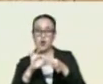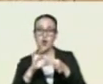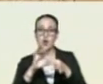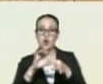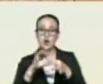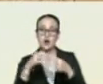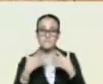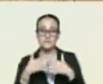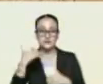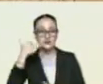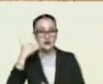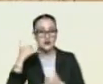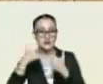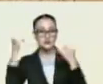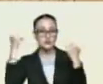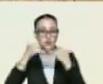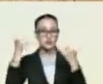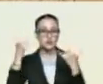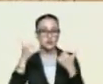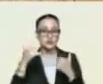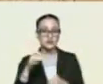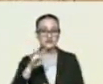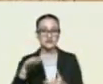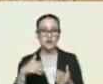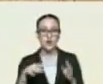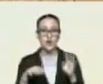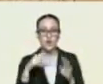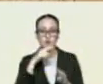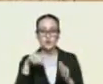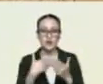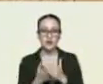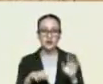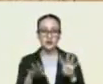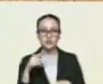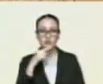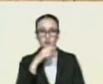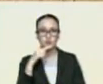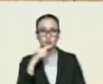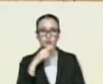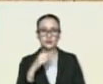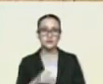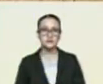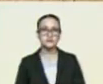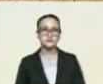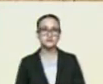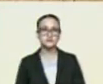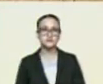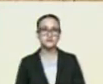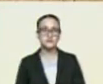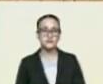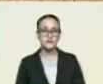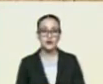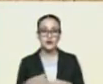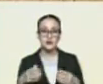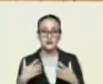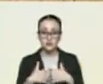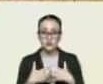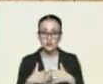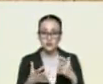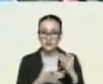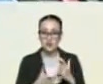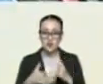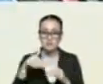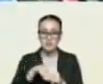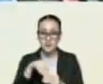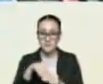testigos de mesa durante el lapso del 5 de octubre al 14 de octubre. Se hizo la recepción de los equipos tecnológicos y material